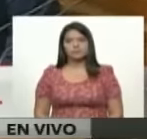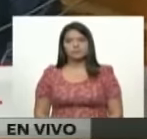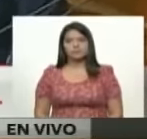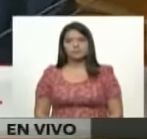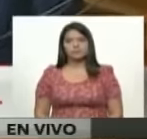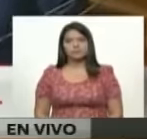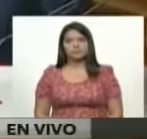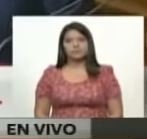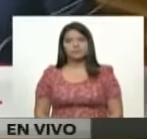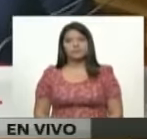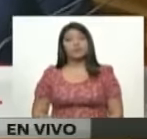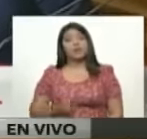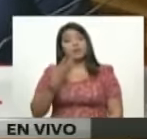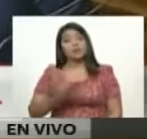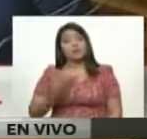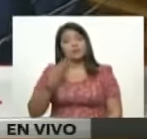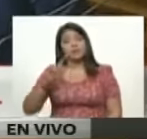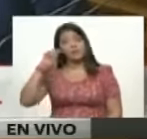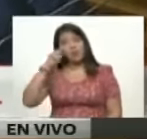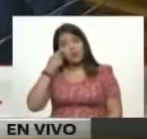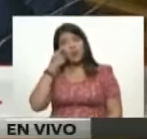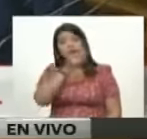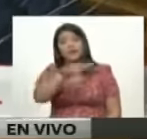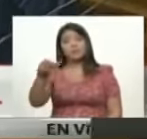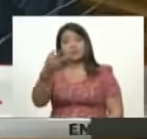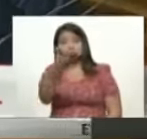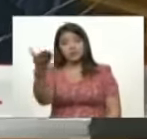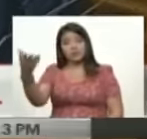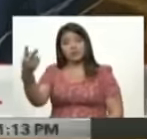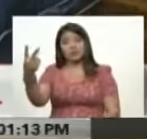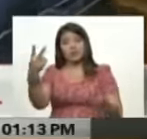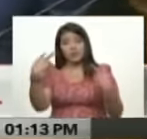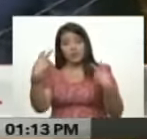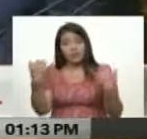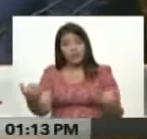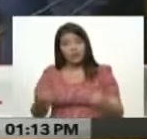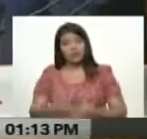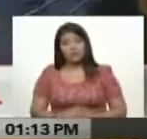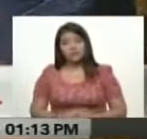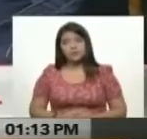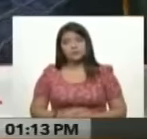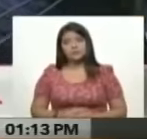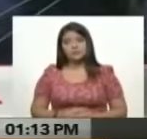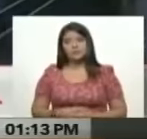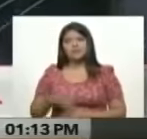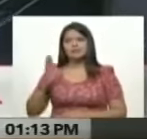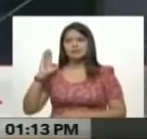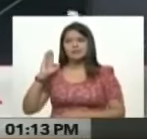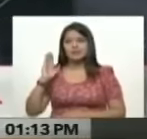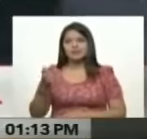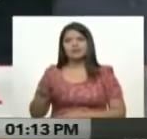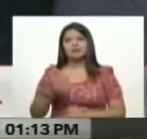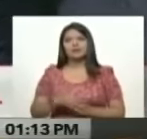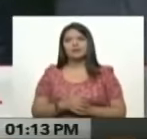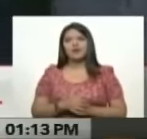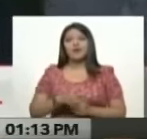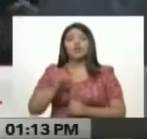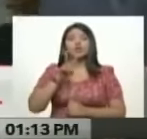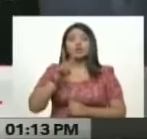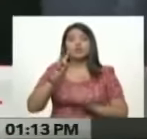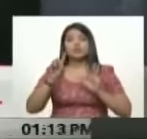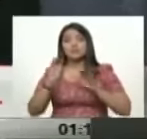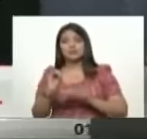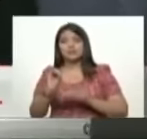Es preciso recordar en este momento a quienes nos sintonizan a esta hora que de acuerdo a una sentencia 260 de la Sala Electoral del